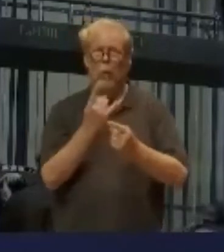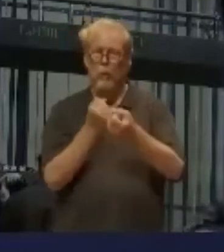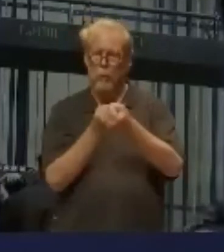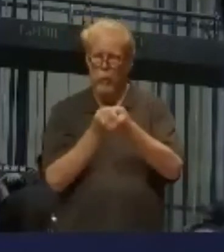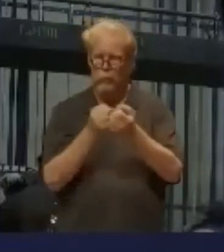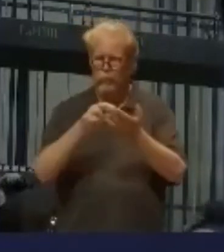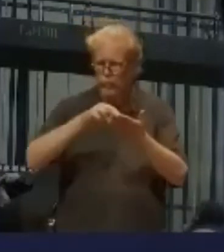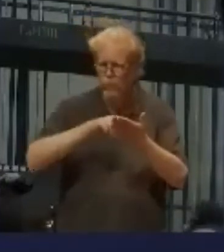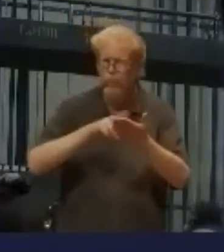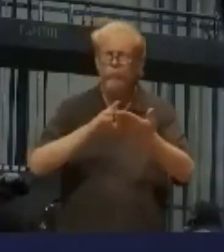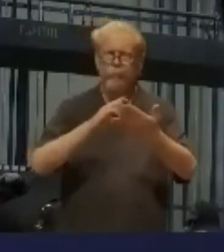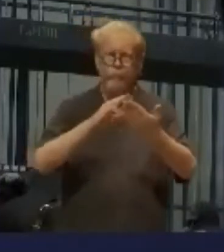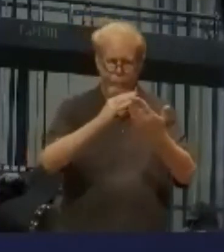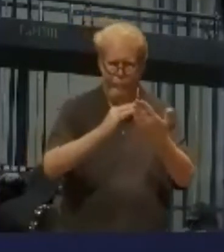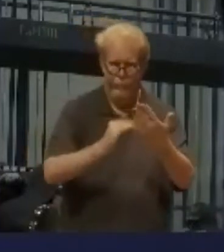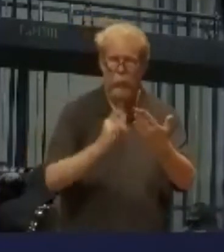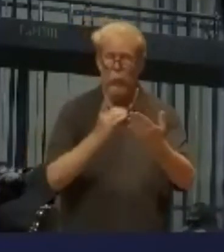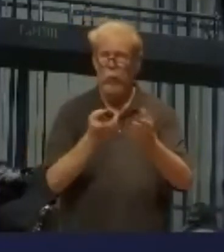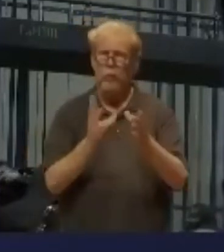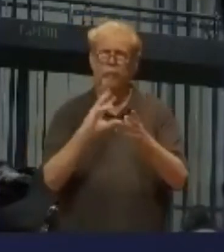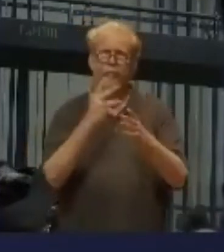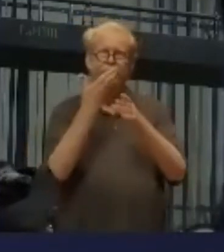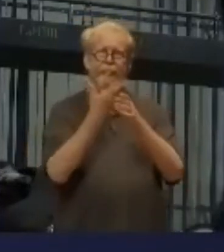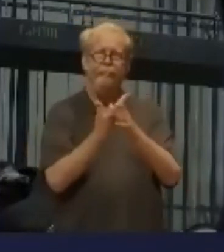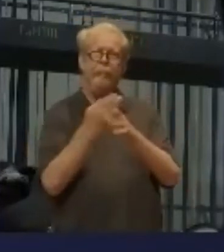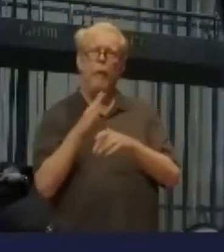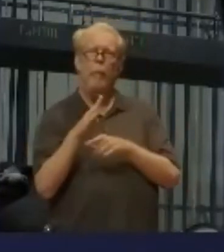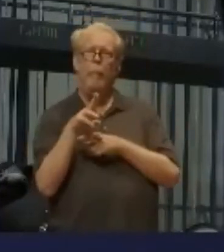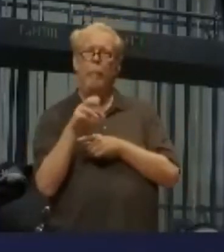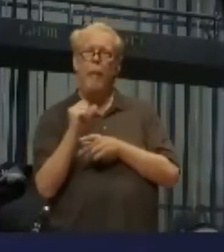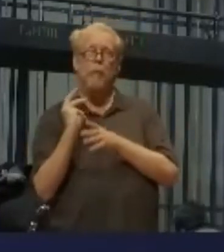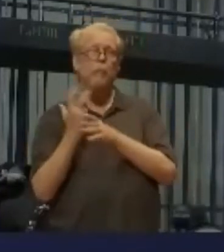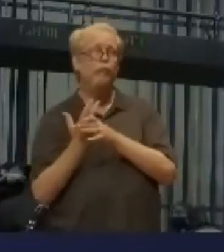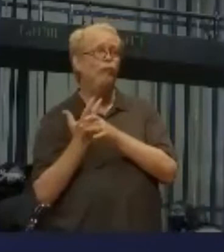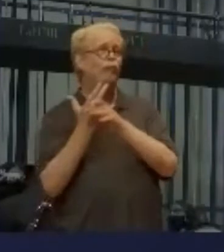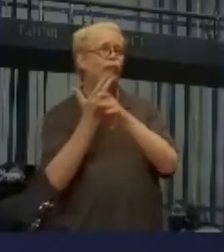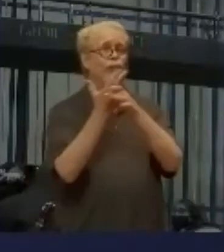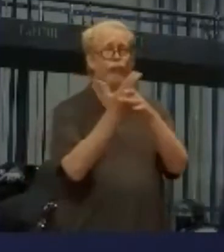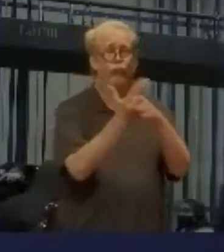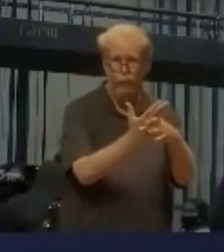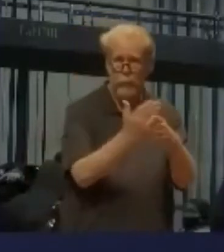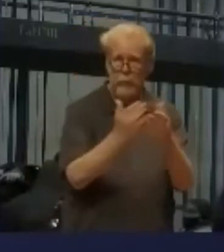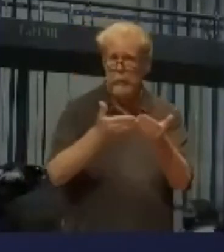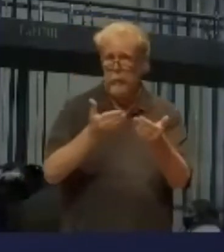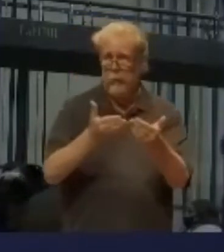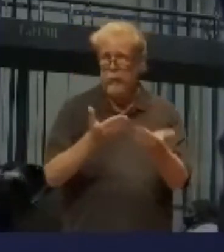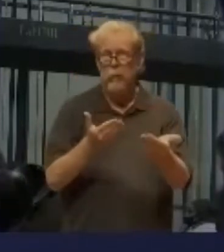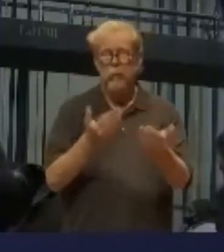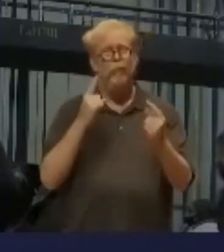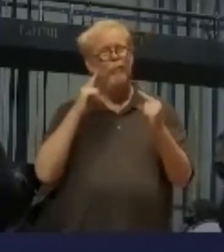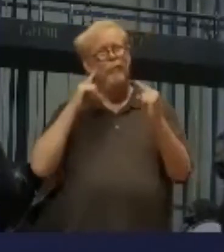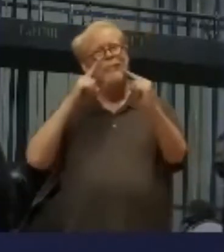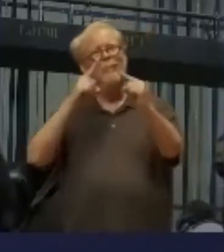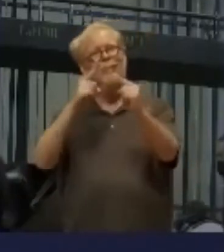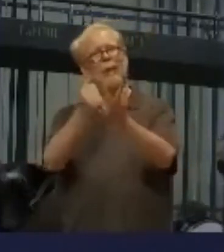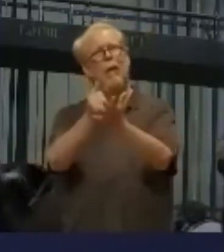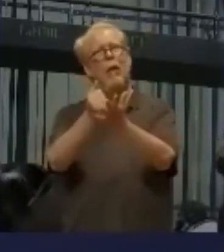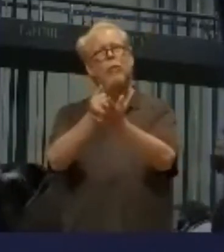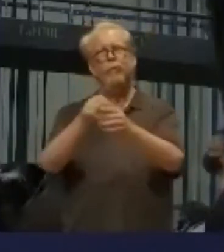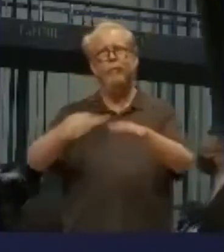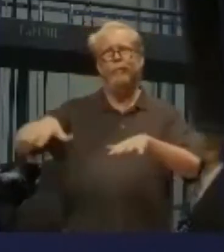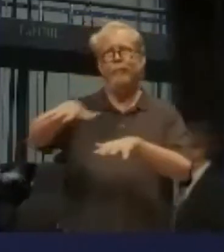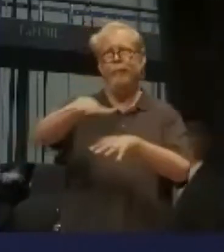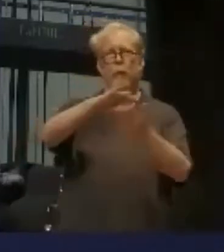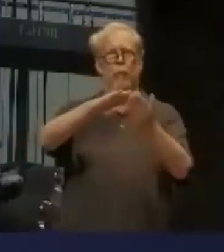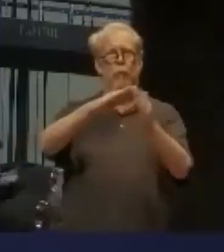a registrar a los estudiantes. Si ustedes lo aprueban, los vamos a transportar, si eso es más fácil para ustedes. Y nuestro objetivo